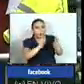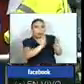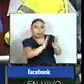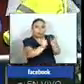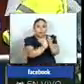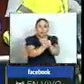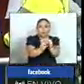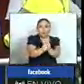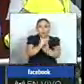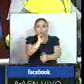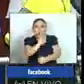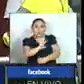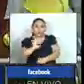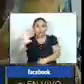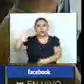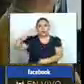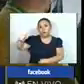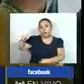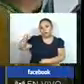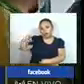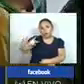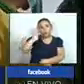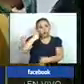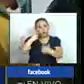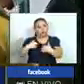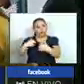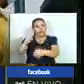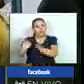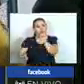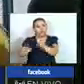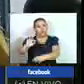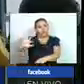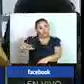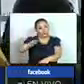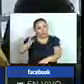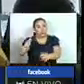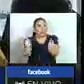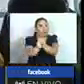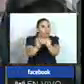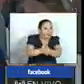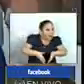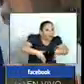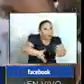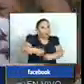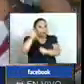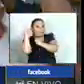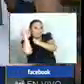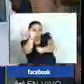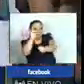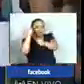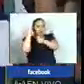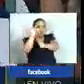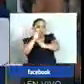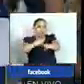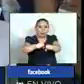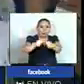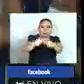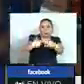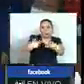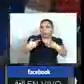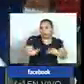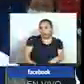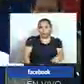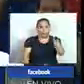que la Fiscalía los acusa ante el Juzgado Quinto de Paz. Desórdenes públicos, ejercicio violento del derecho y a